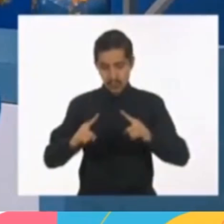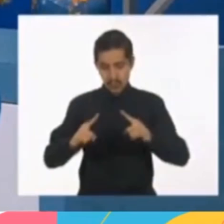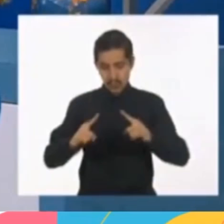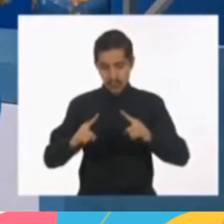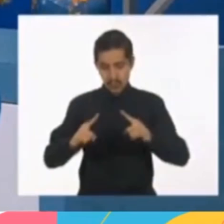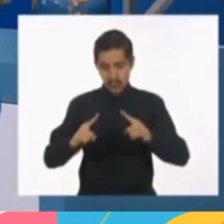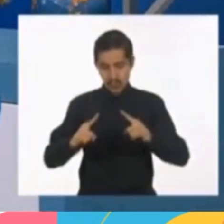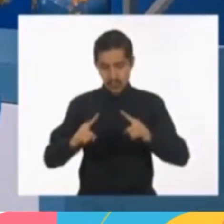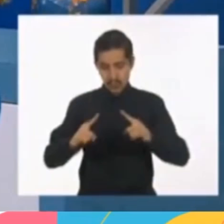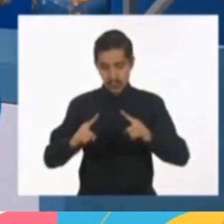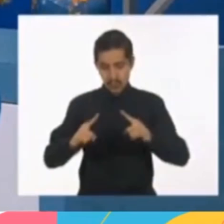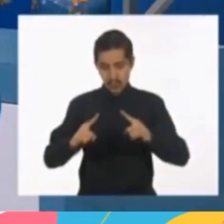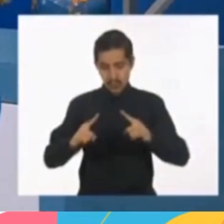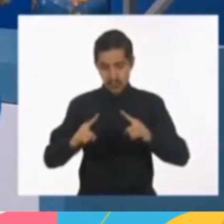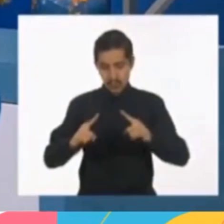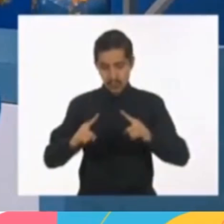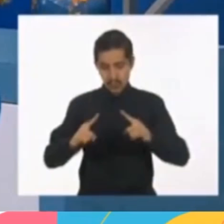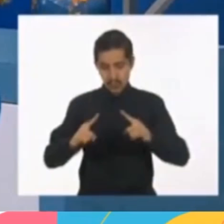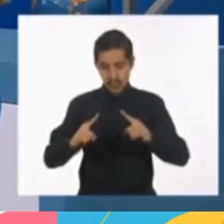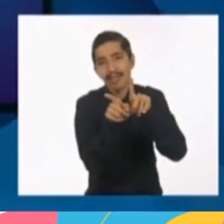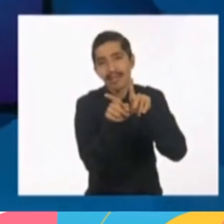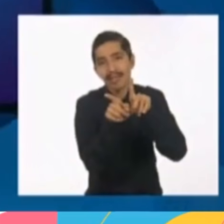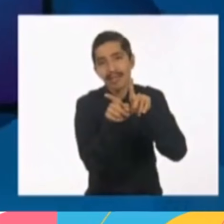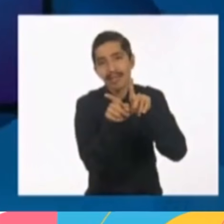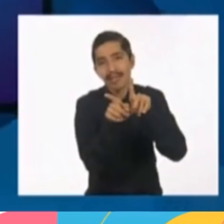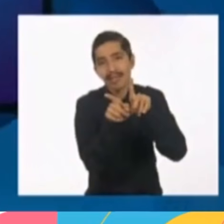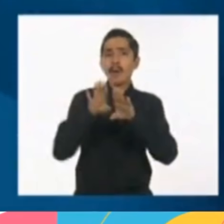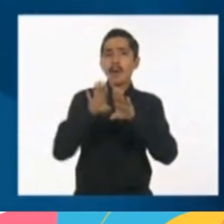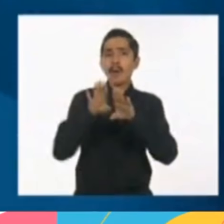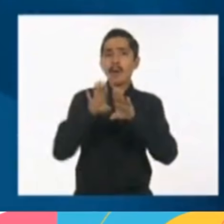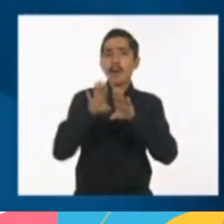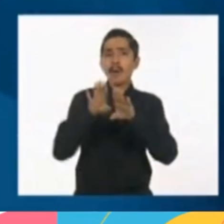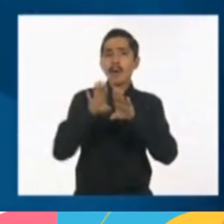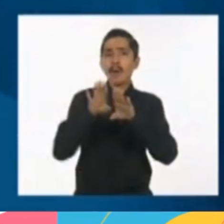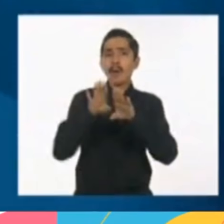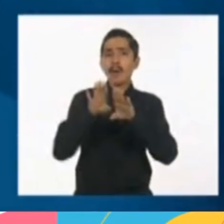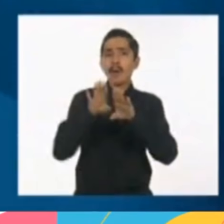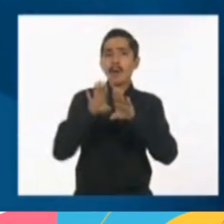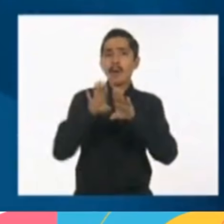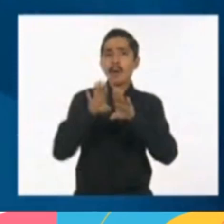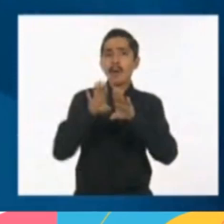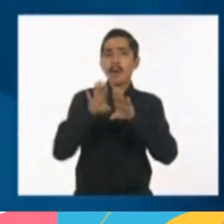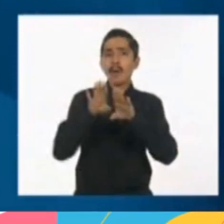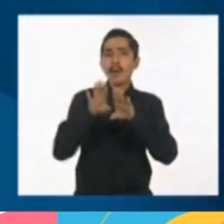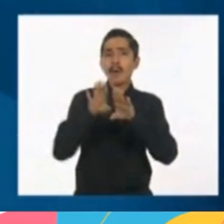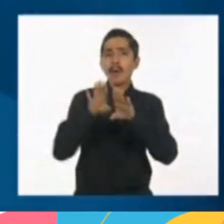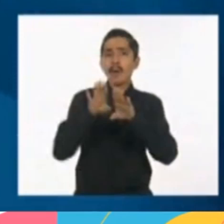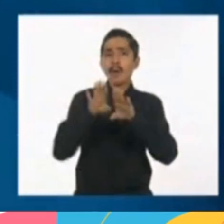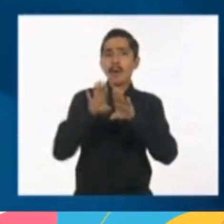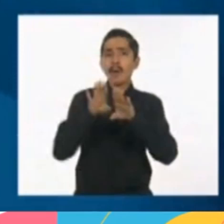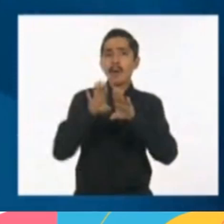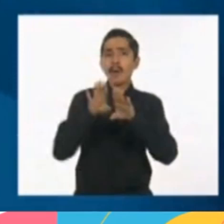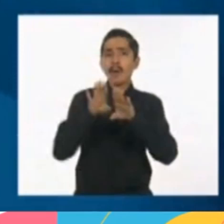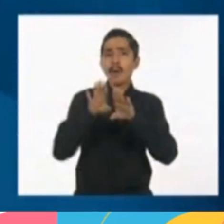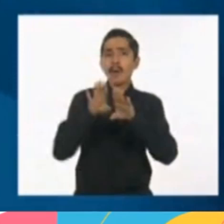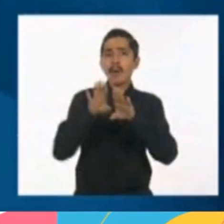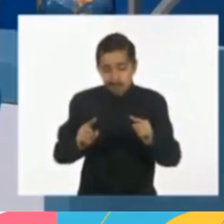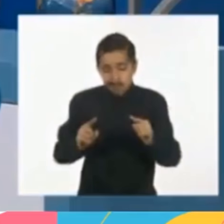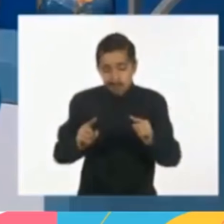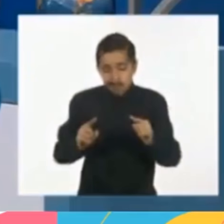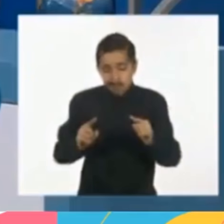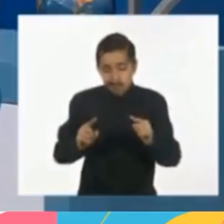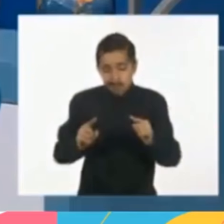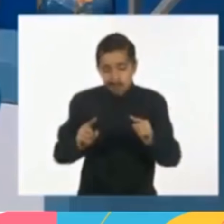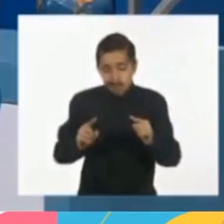de un vértice y es perpendicular al lado opuesto pregunta 7 la altura de un triángulo parte de un vértice de un lado opuesto o su prolongación